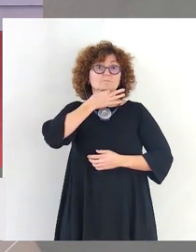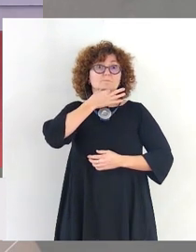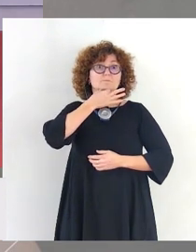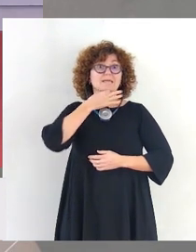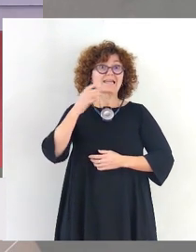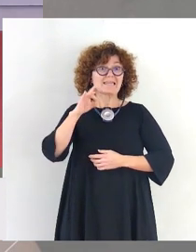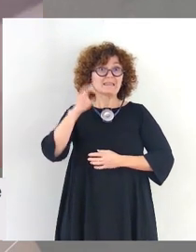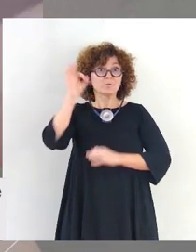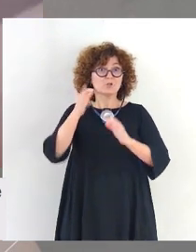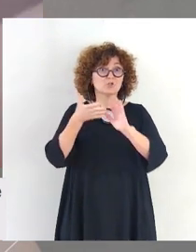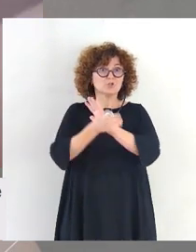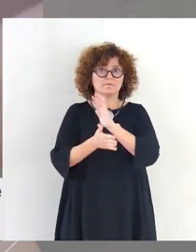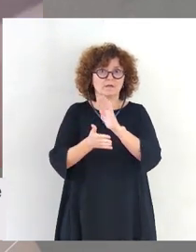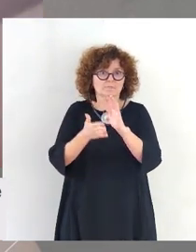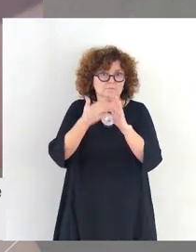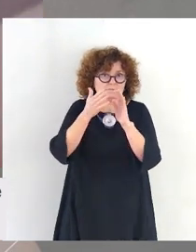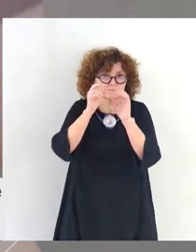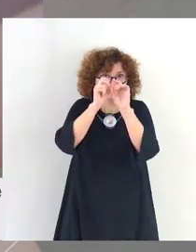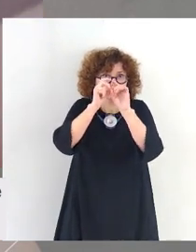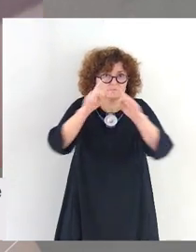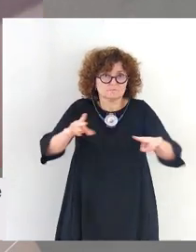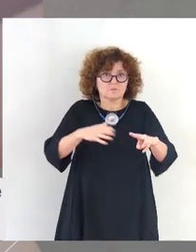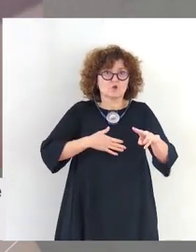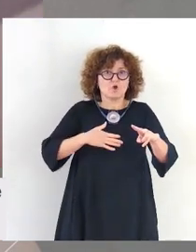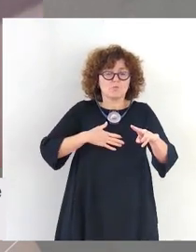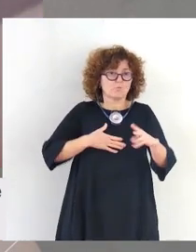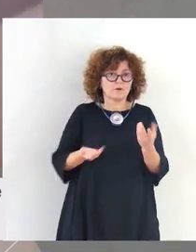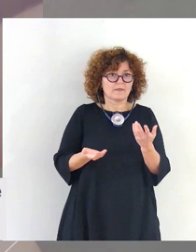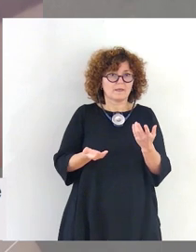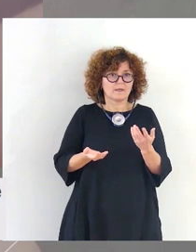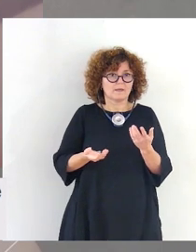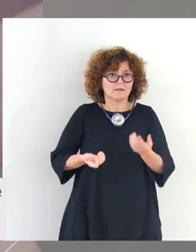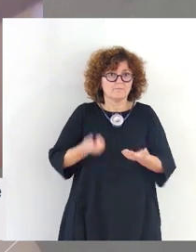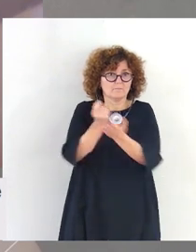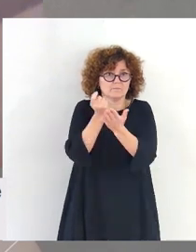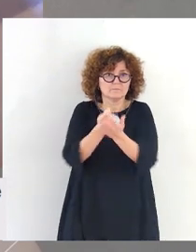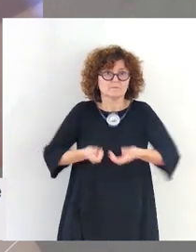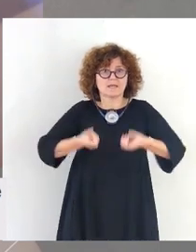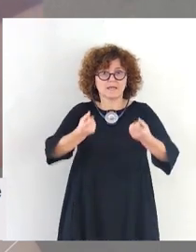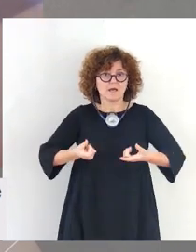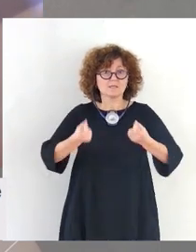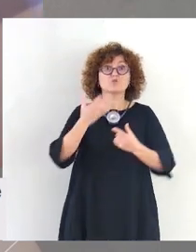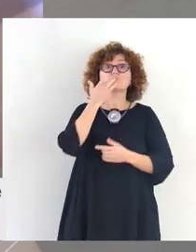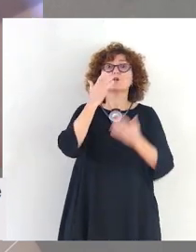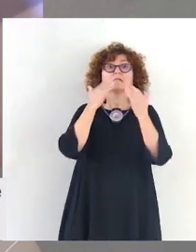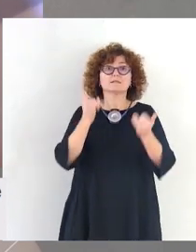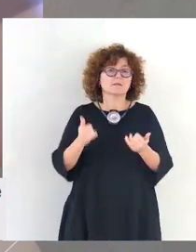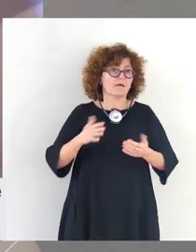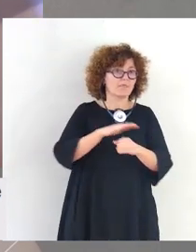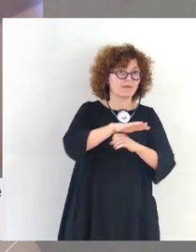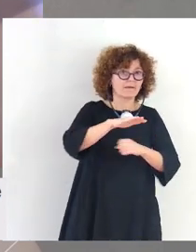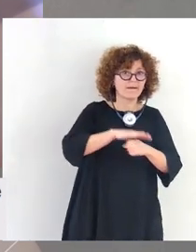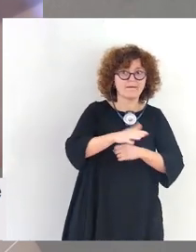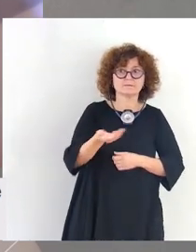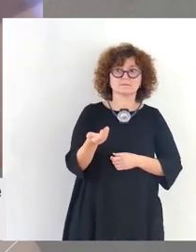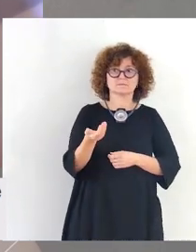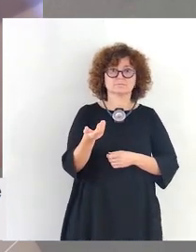tiene pues no puede abastecerse sobre todo por ejemplo electricidad gas eh que se